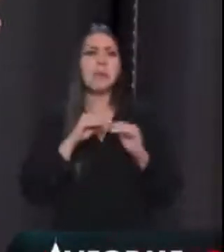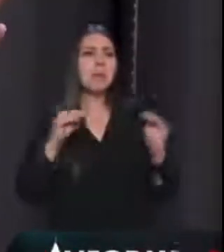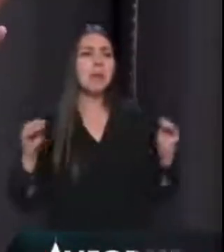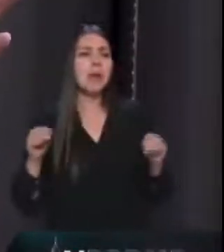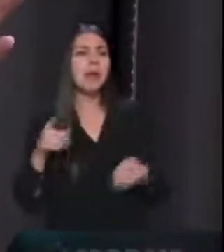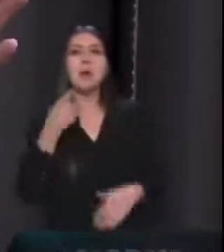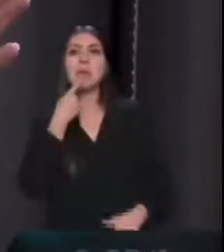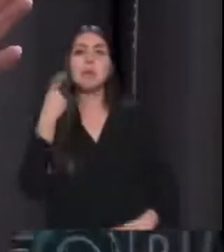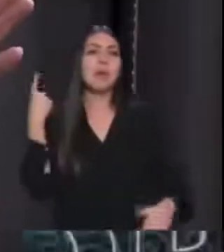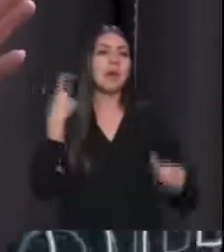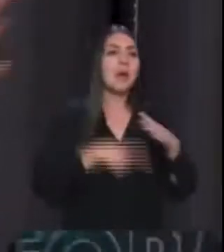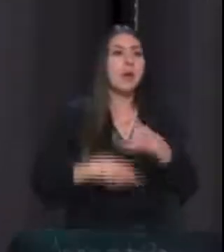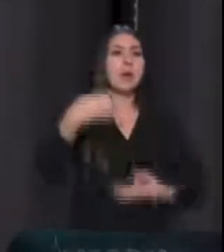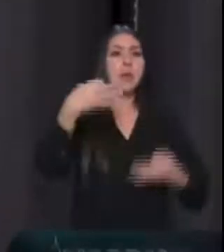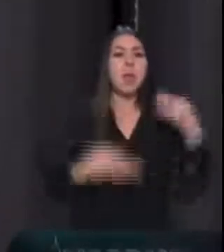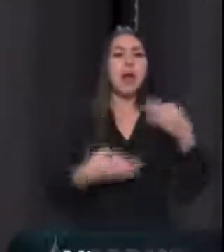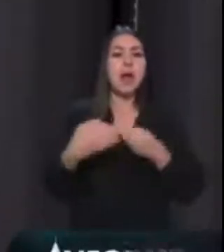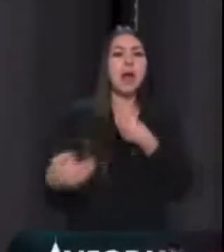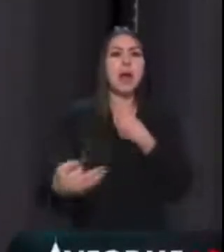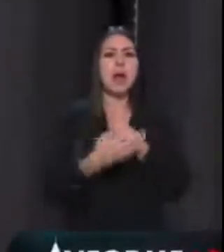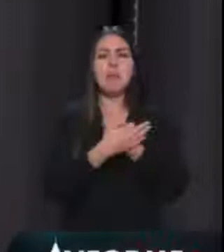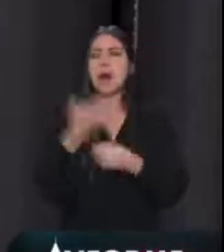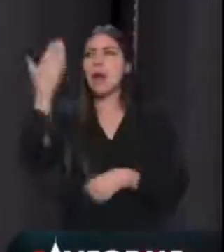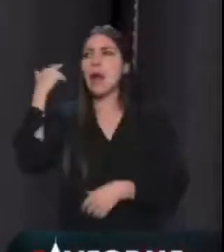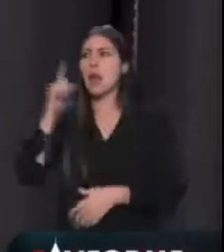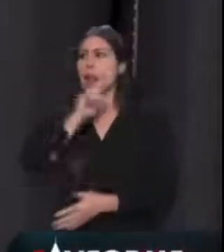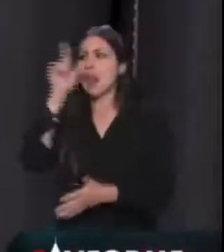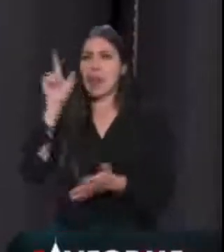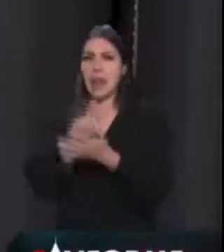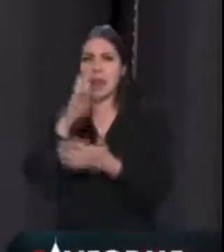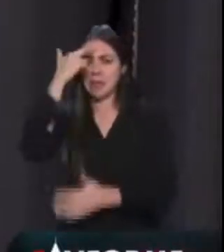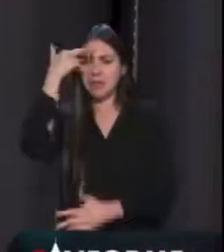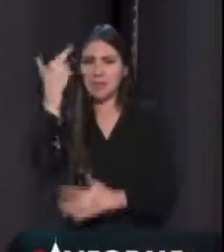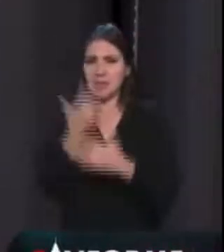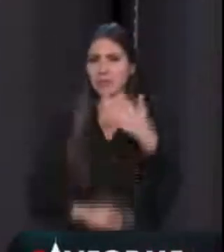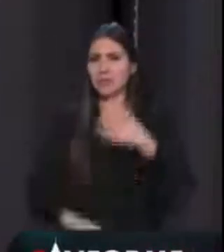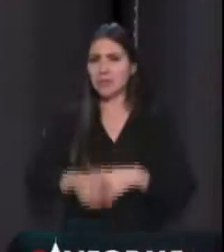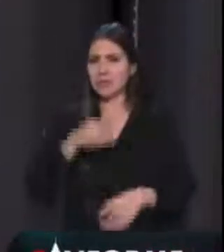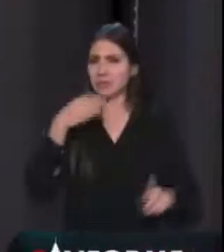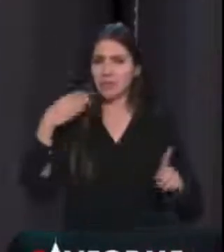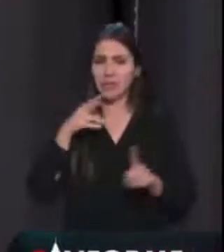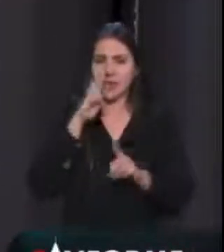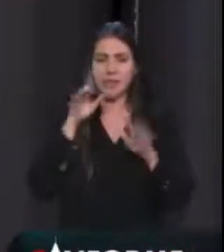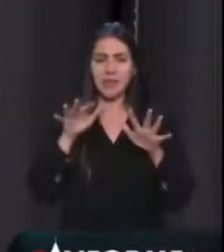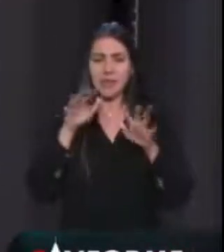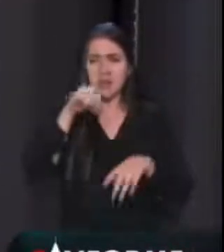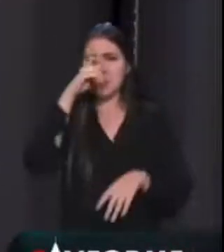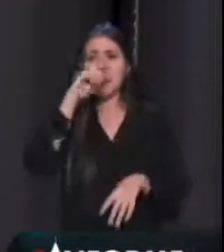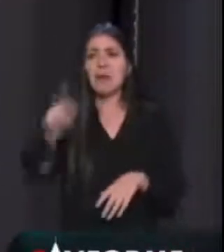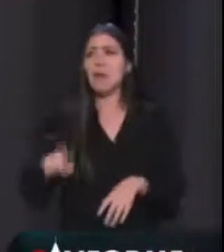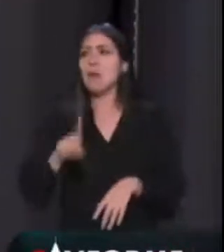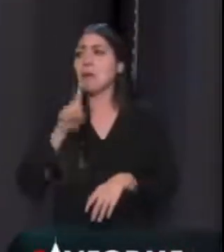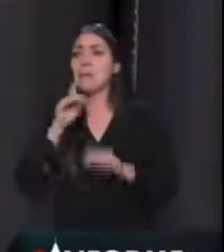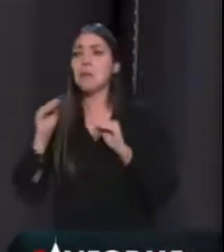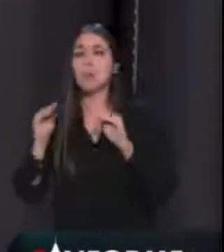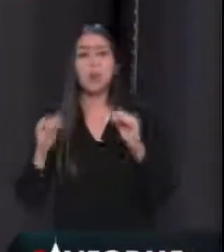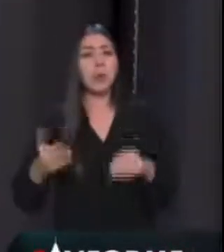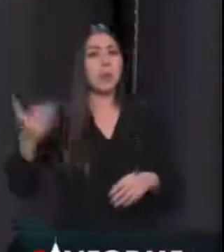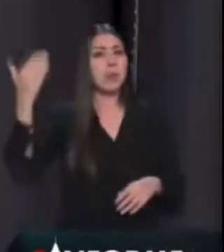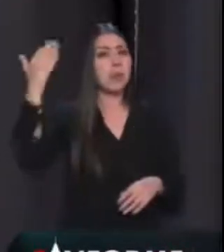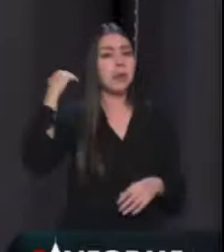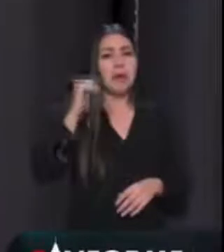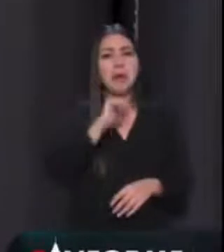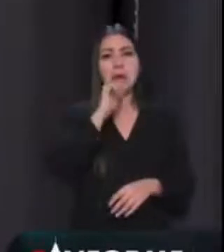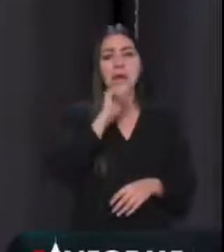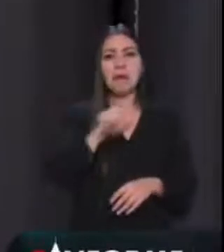quejaba de la violación de la ley, cuando era una abierta violación al artículo 27 constitucional. 2008, datos de